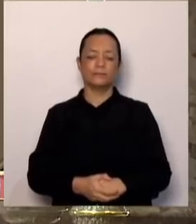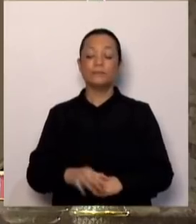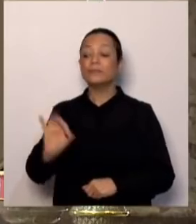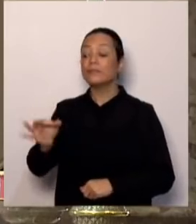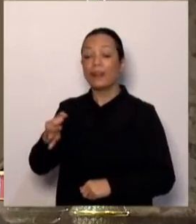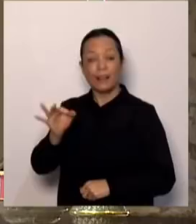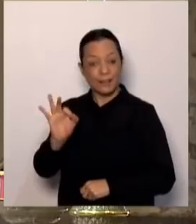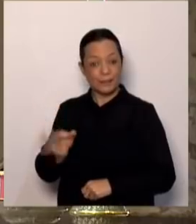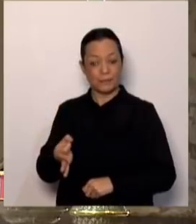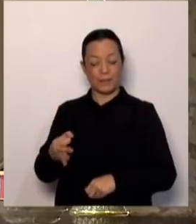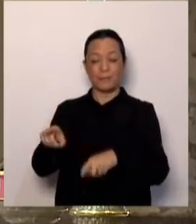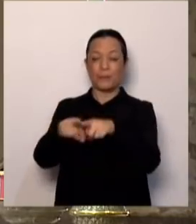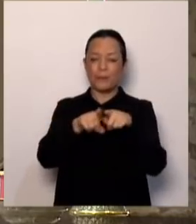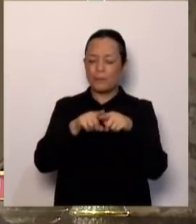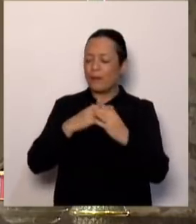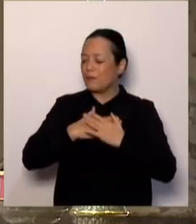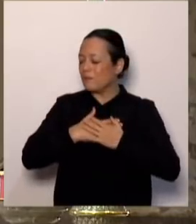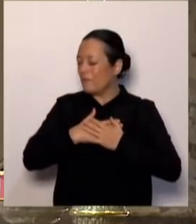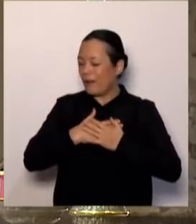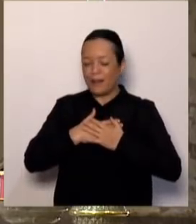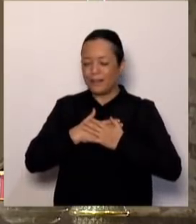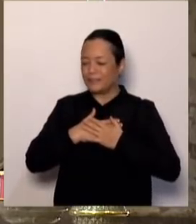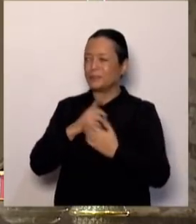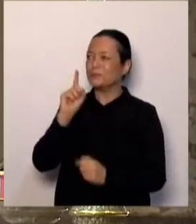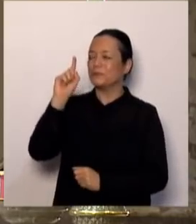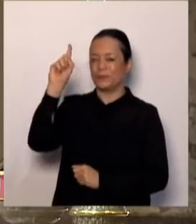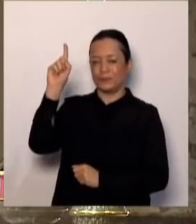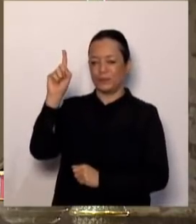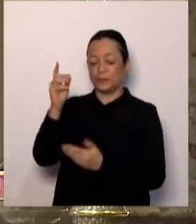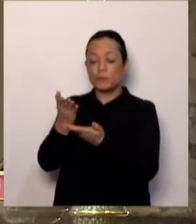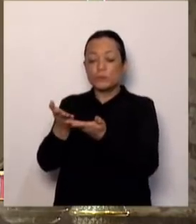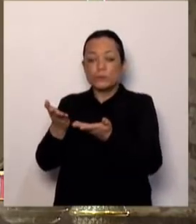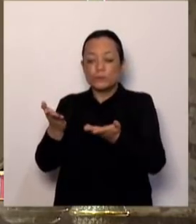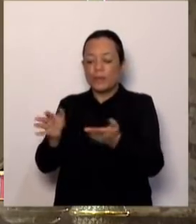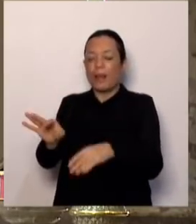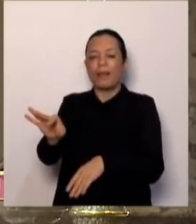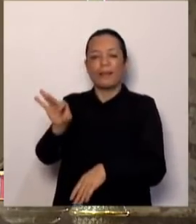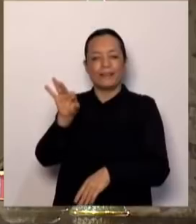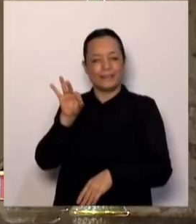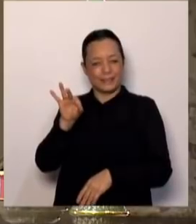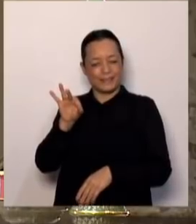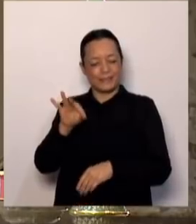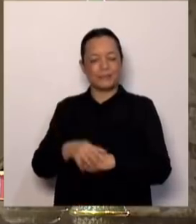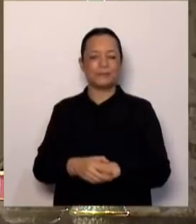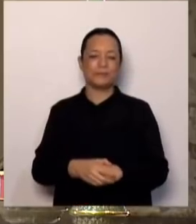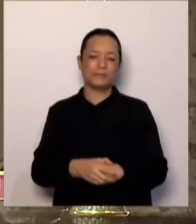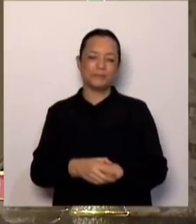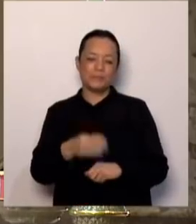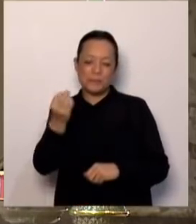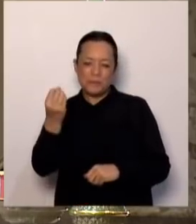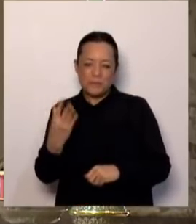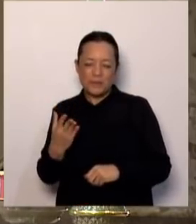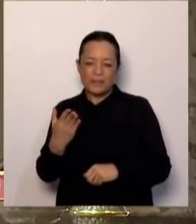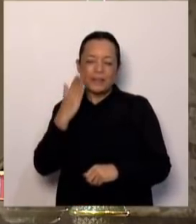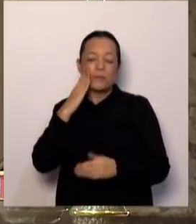Sabemos, hermanos amados por Dios, que ustedes han sido elegidos, porque la buena